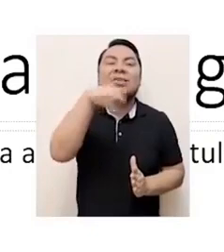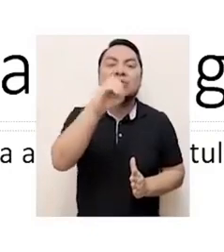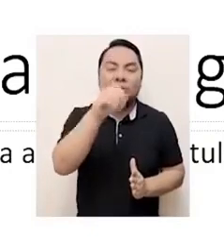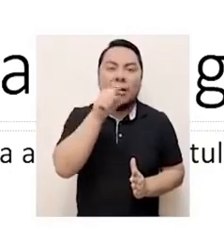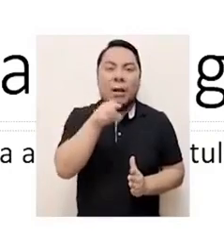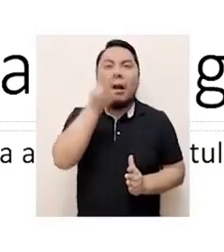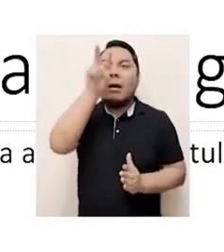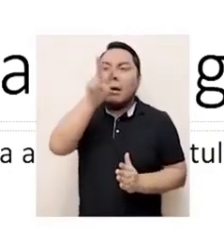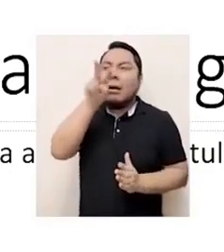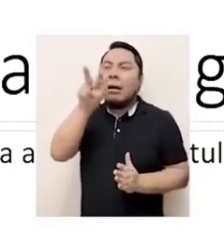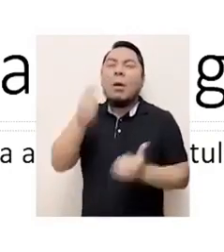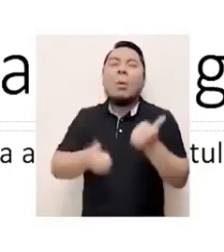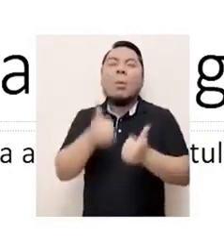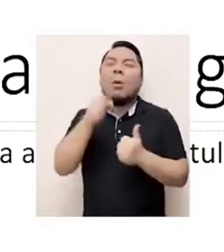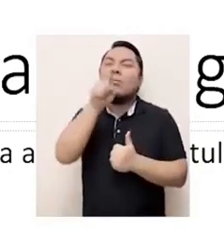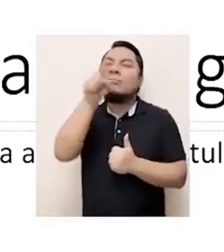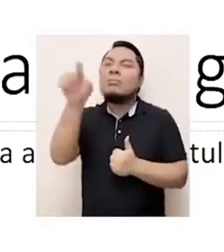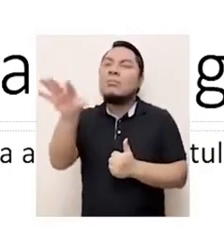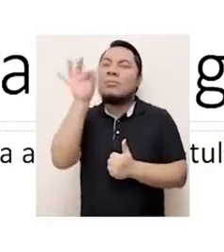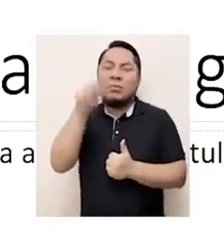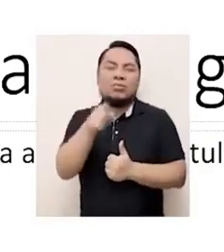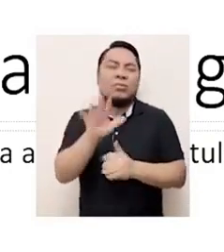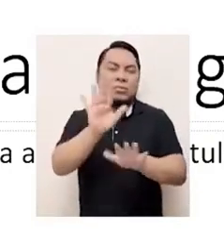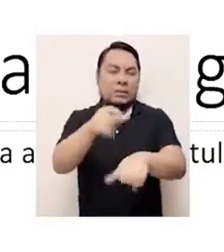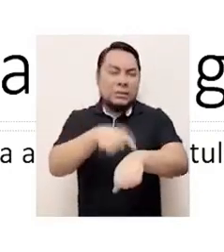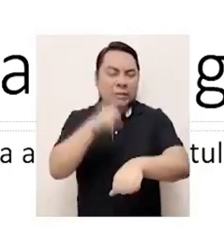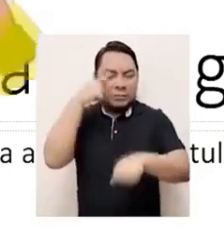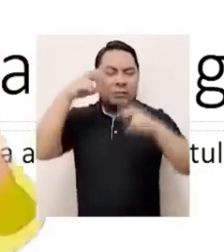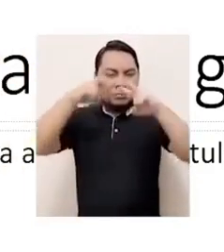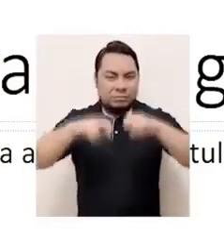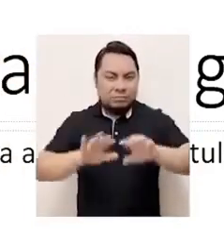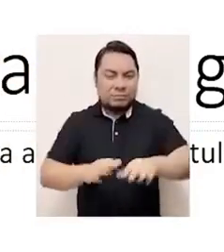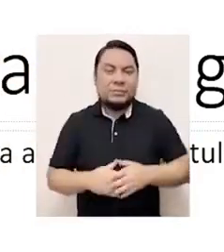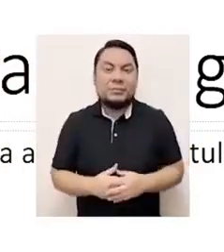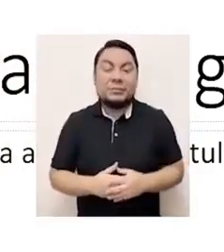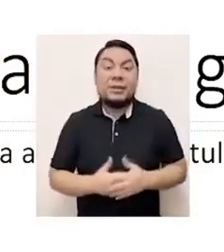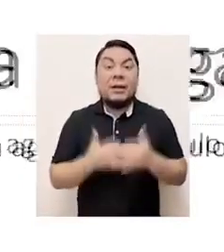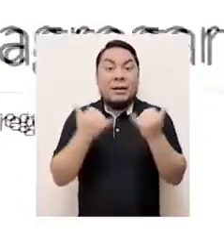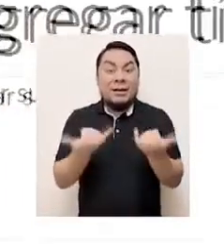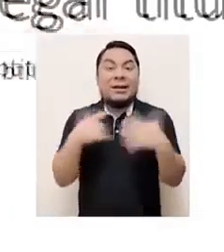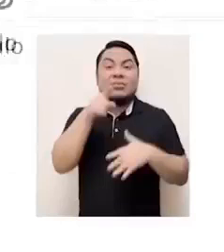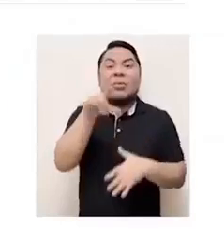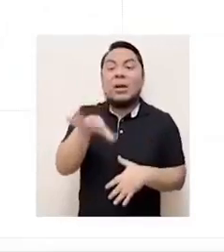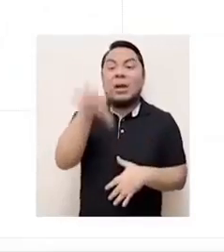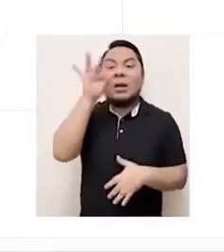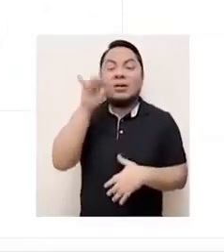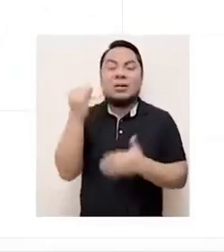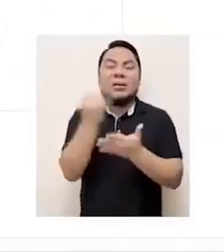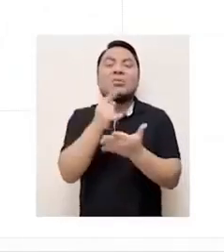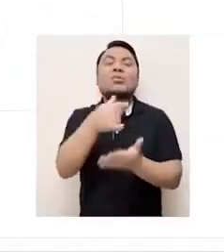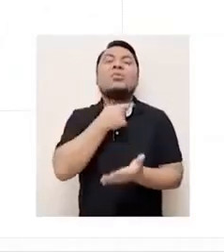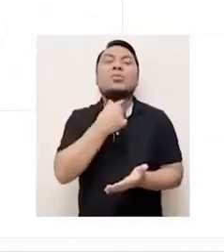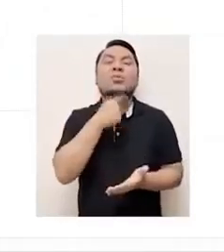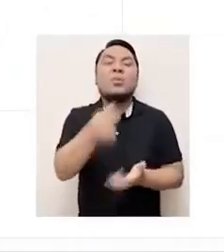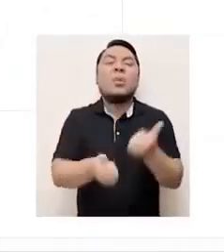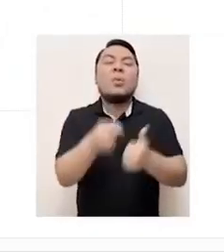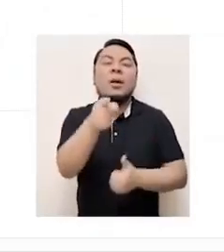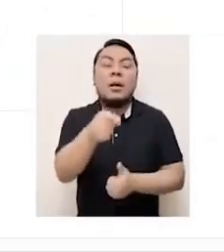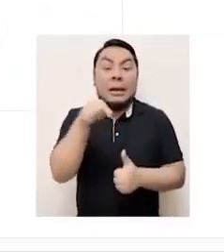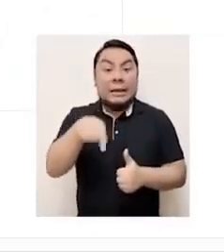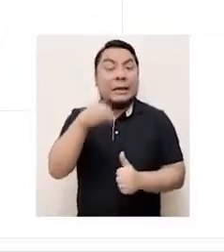diversas opciones prediseñadas tómese su tiempo para explorar ahora seleccione el diseño de su preferencia